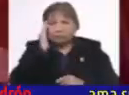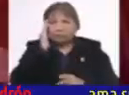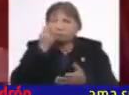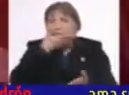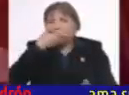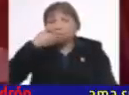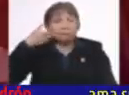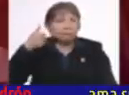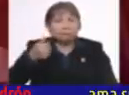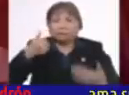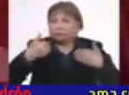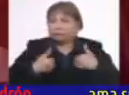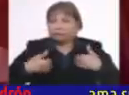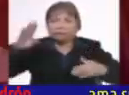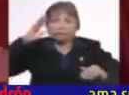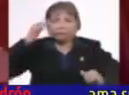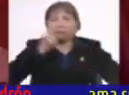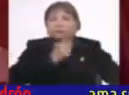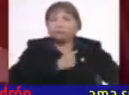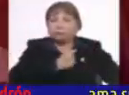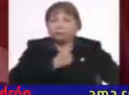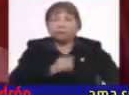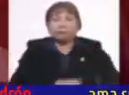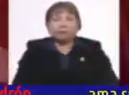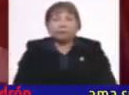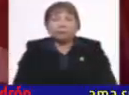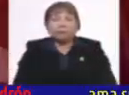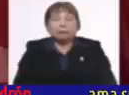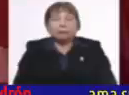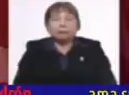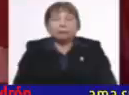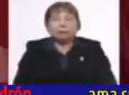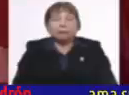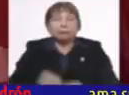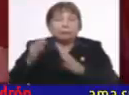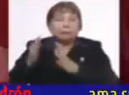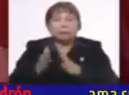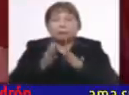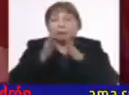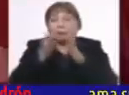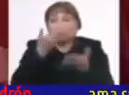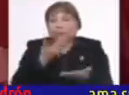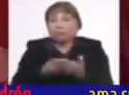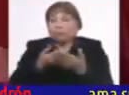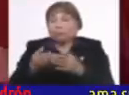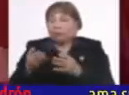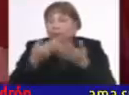mejor que tiene nuestra policía nacional la manera de devolverle